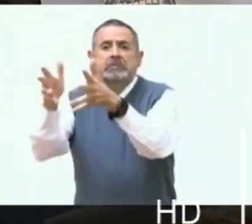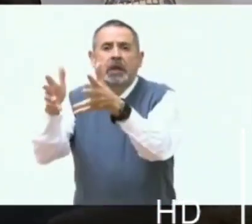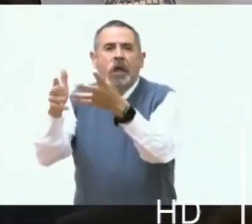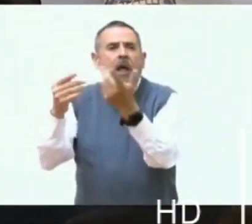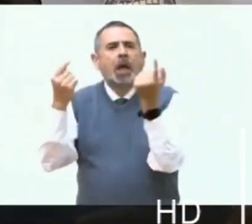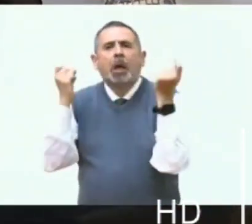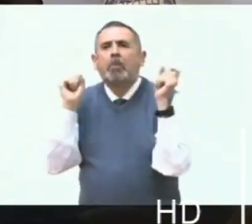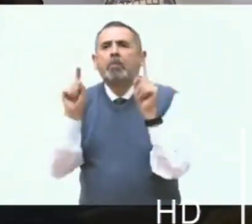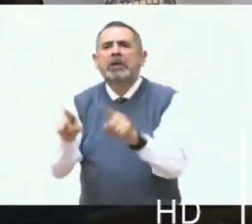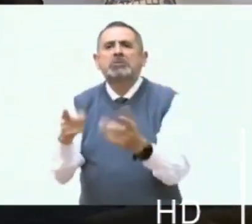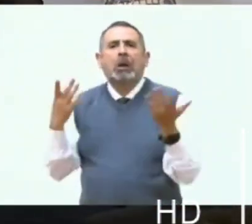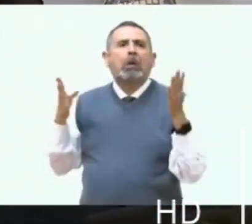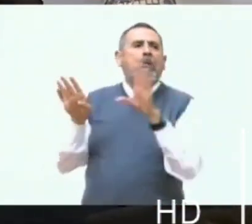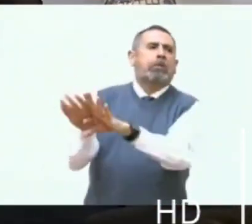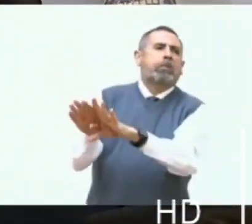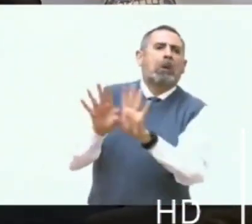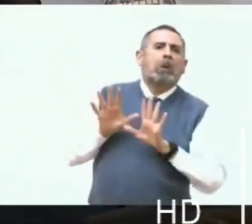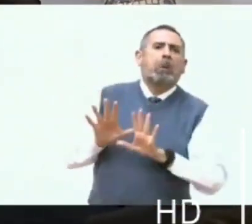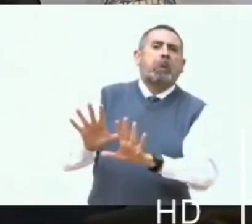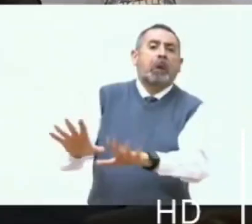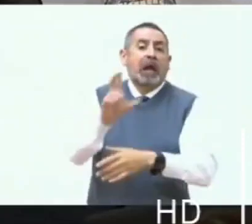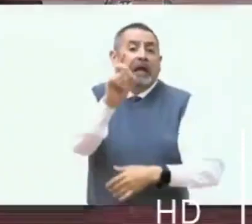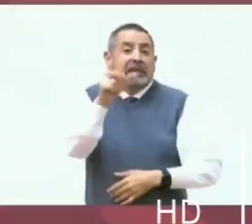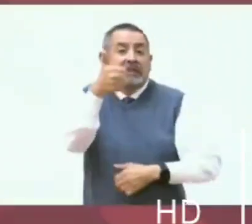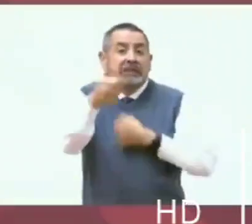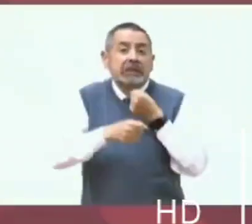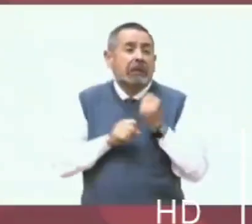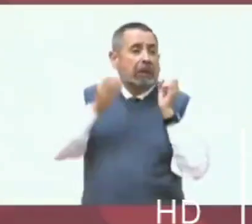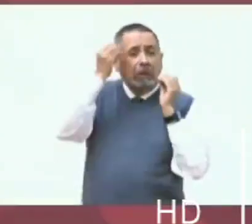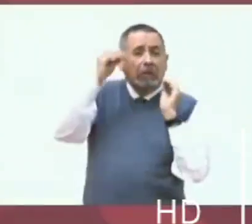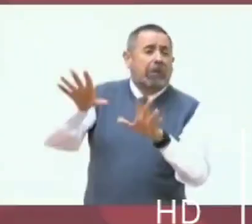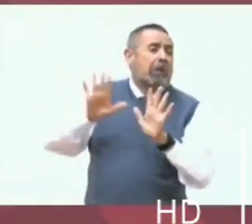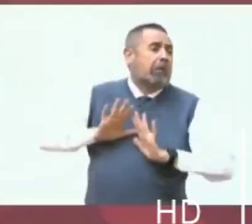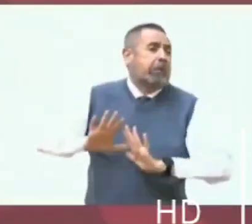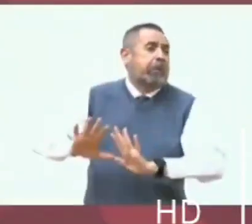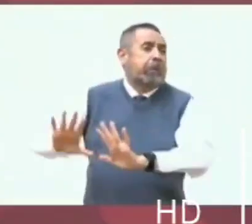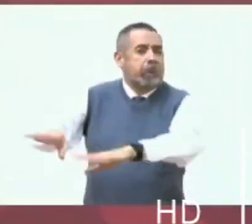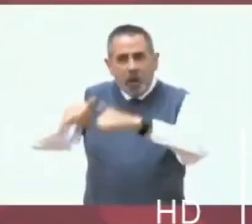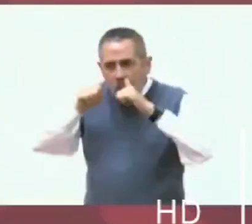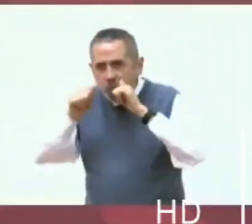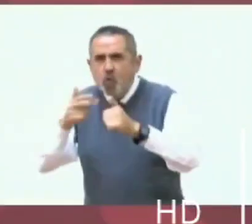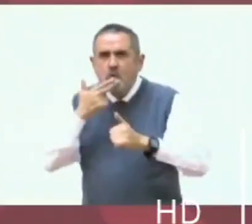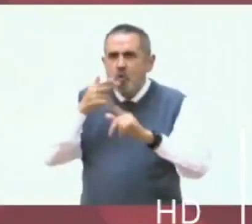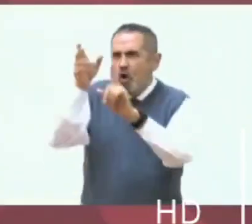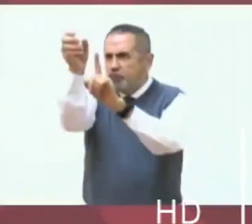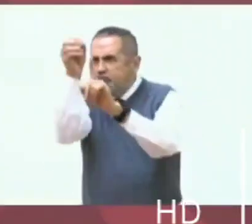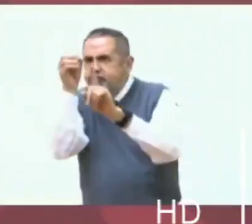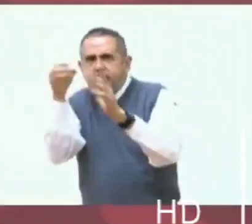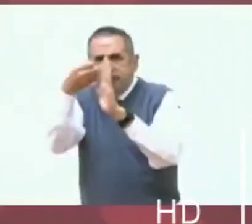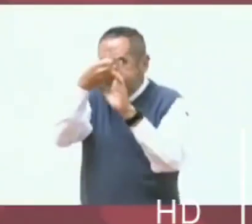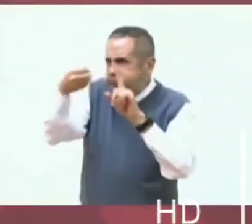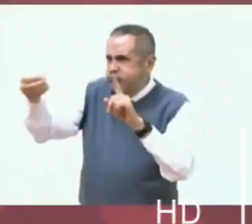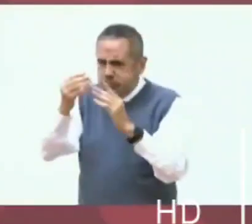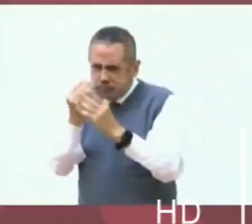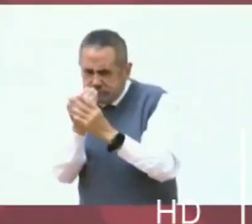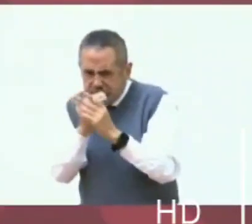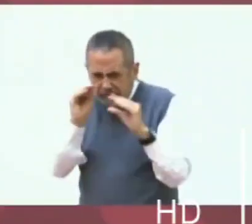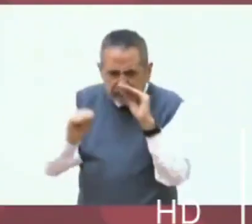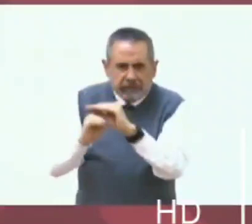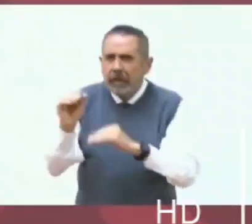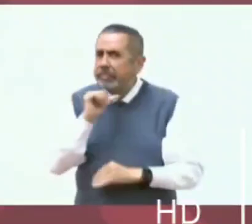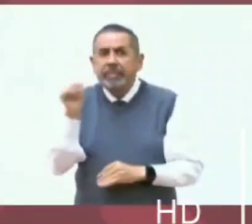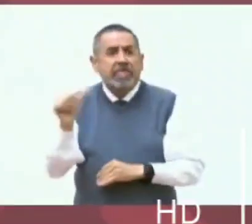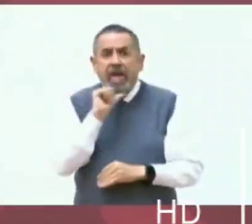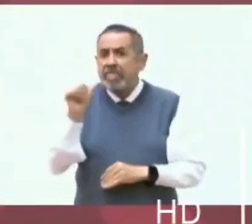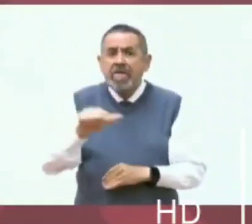Durante 36 años estuvieron olvidados, no tomados en cuenta, sin ser ordenados y clasificados, sin